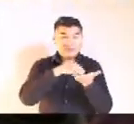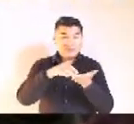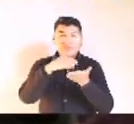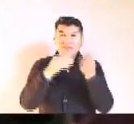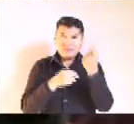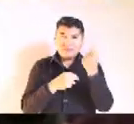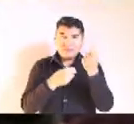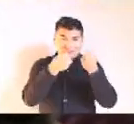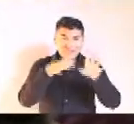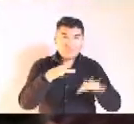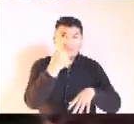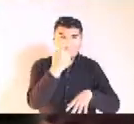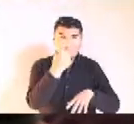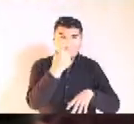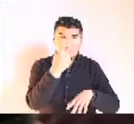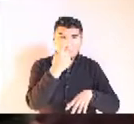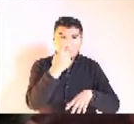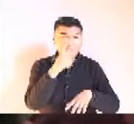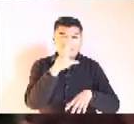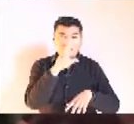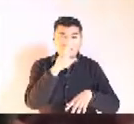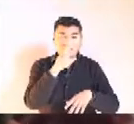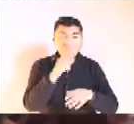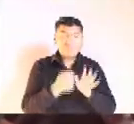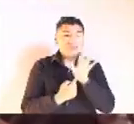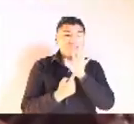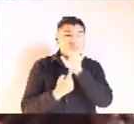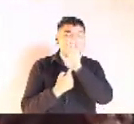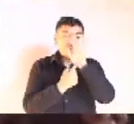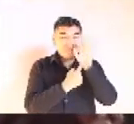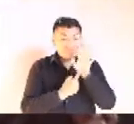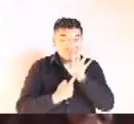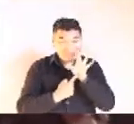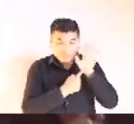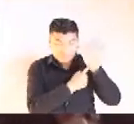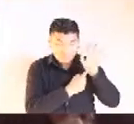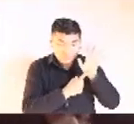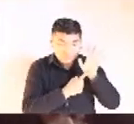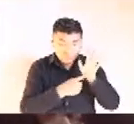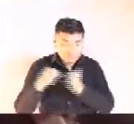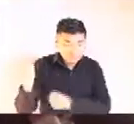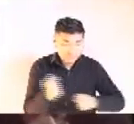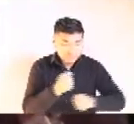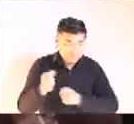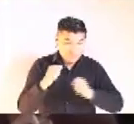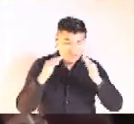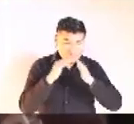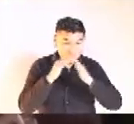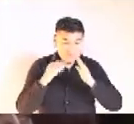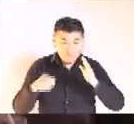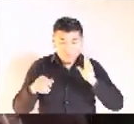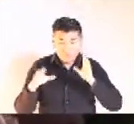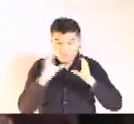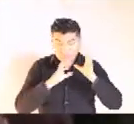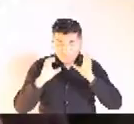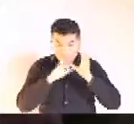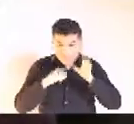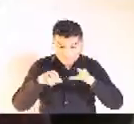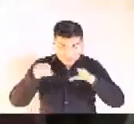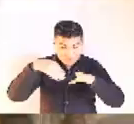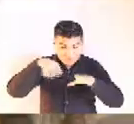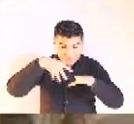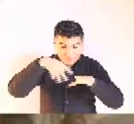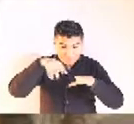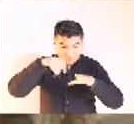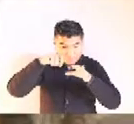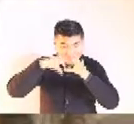una, ¿no enciende acaso la lámpara, barre la casa y busca con cuidado